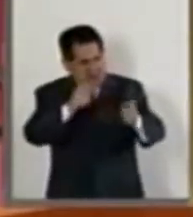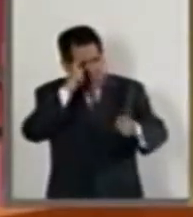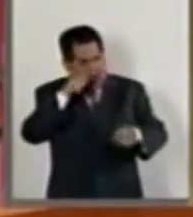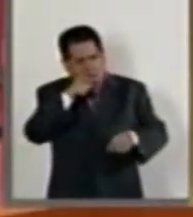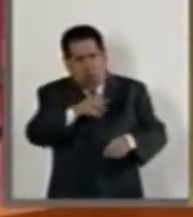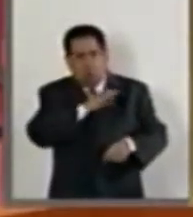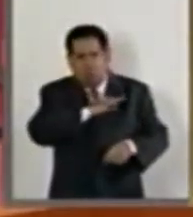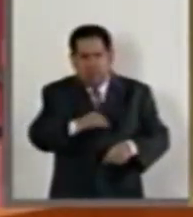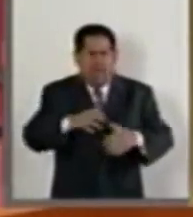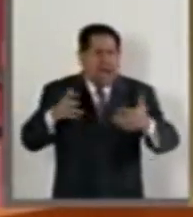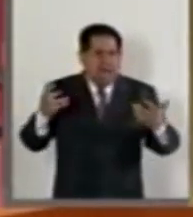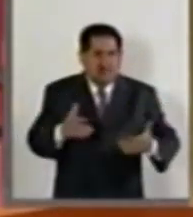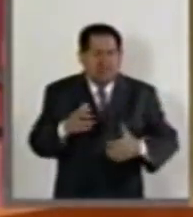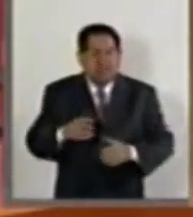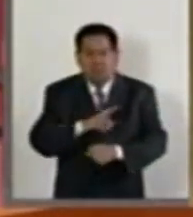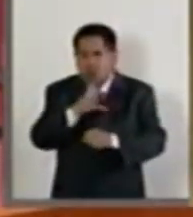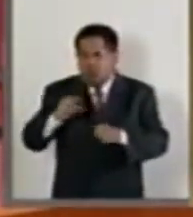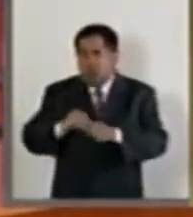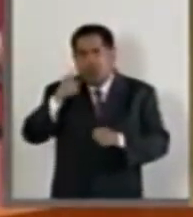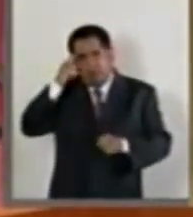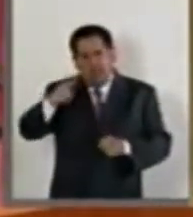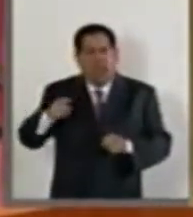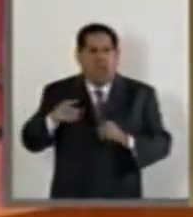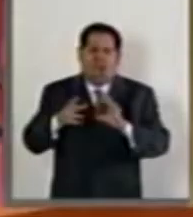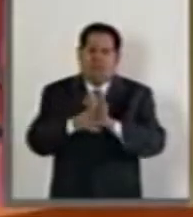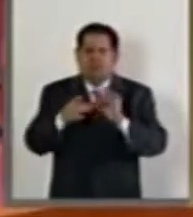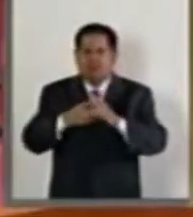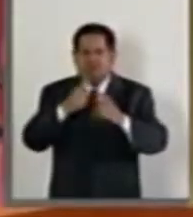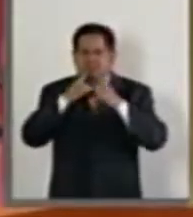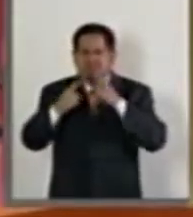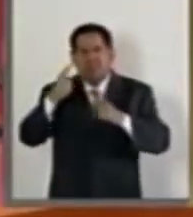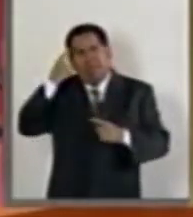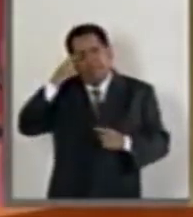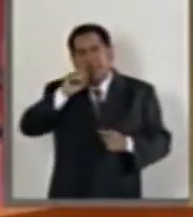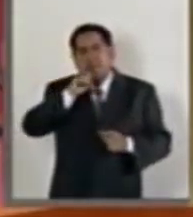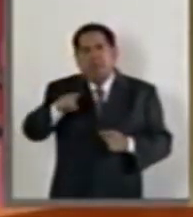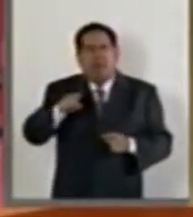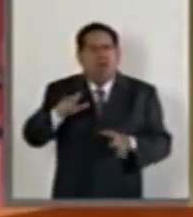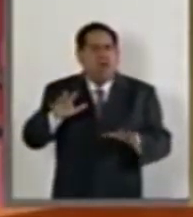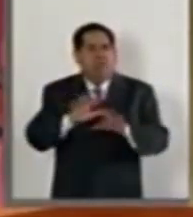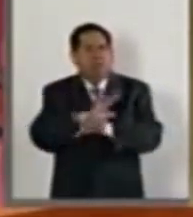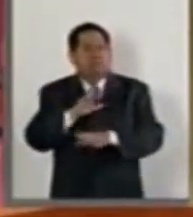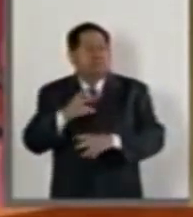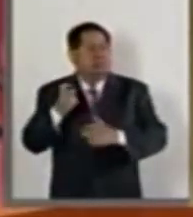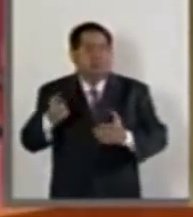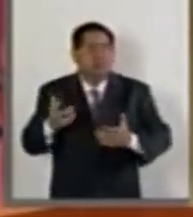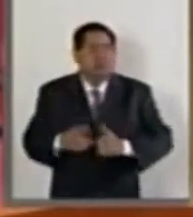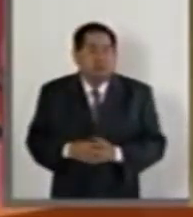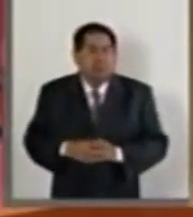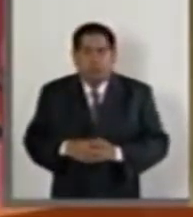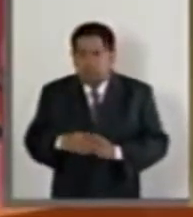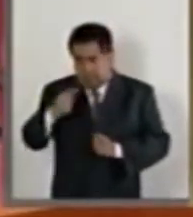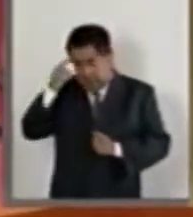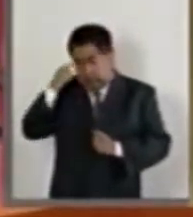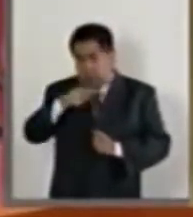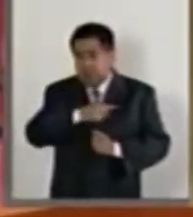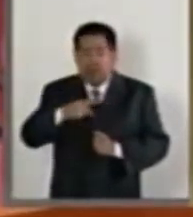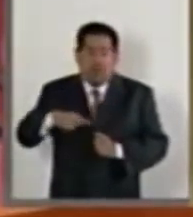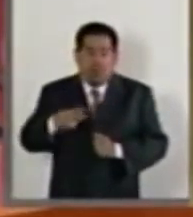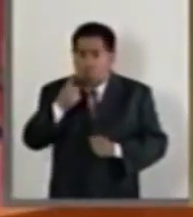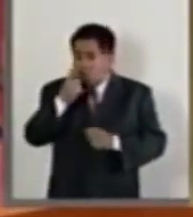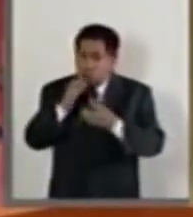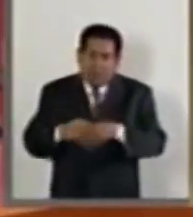facultades extraordinarias tanto para el nombramiento y también para la remoción. Y entonces creo que debe de ser un